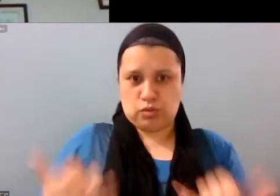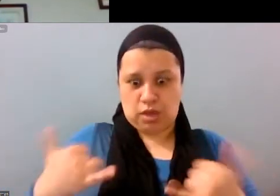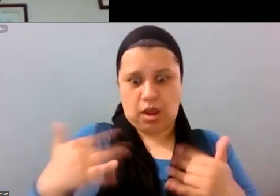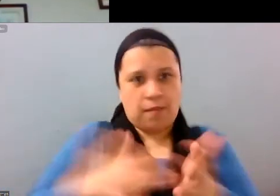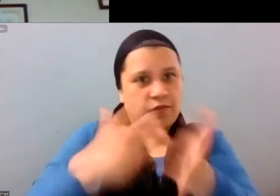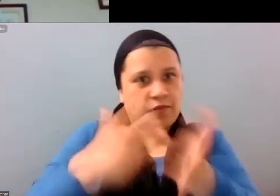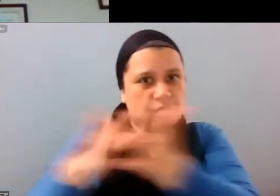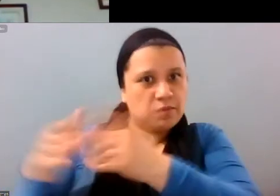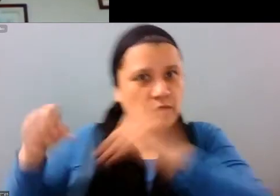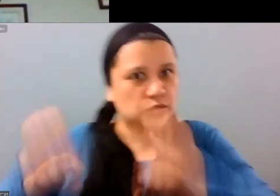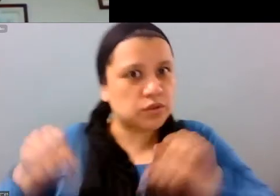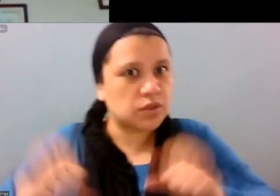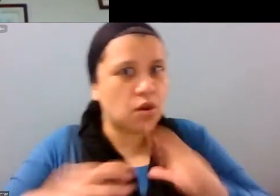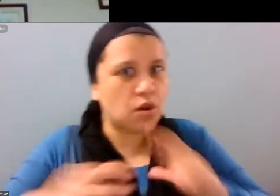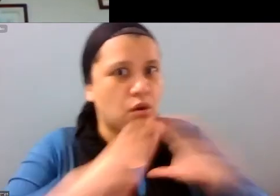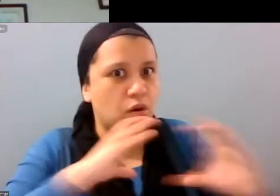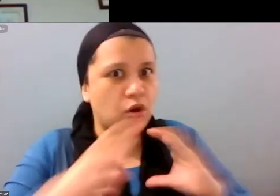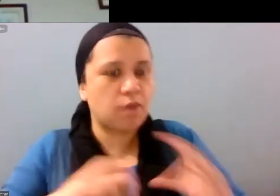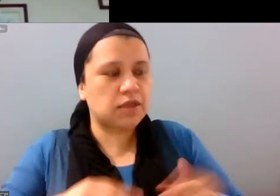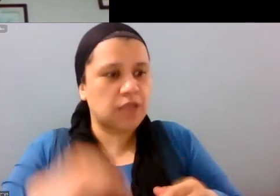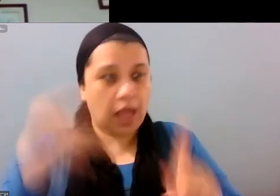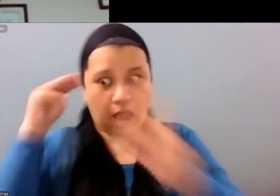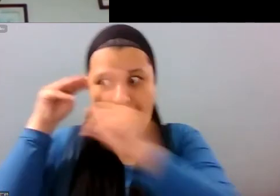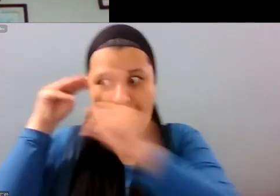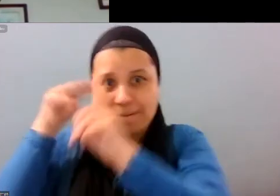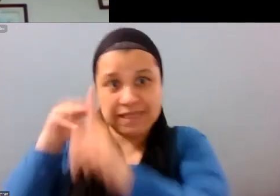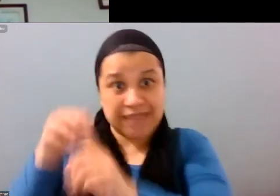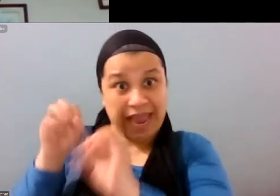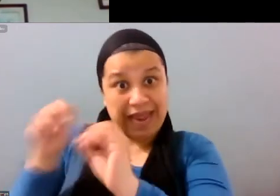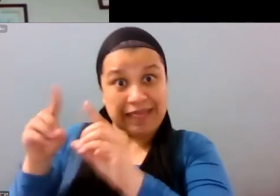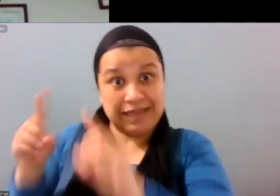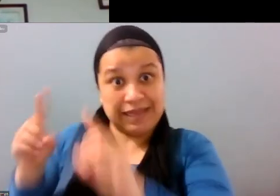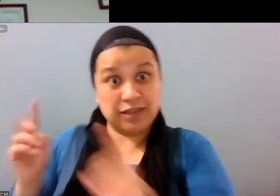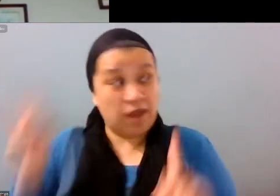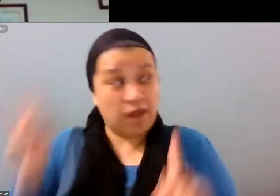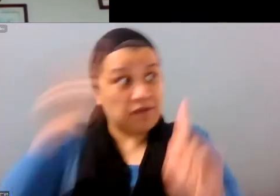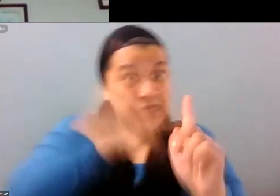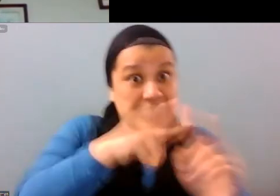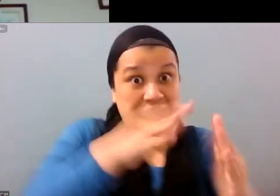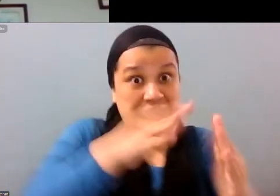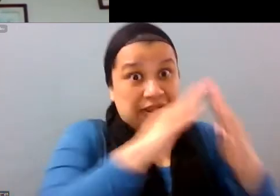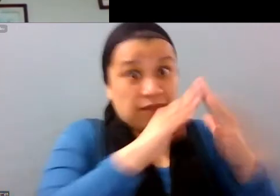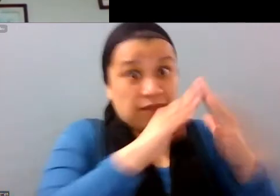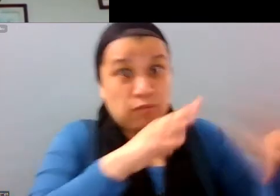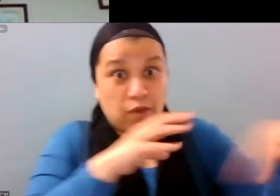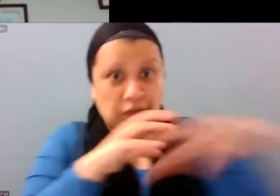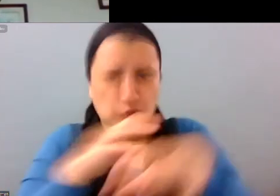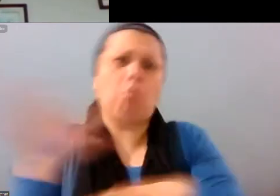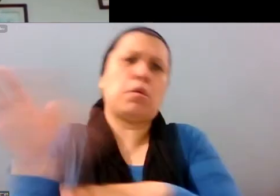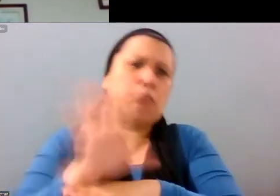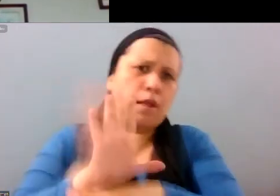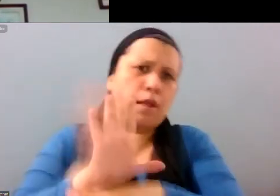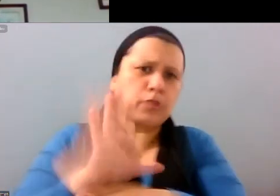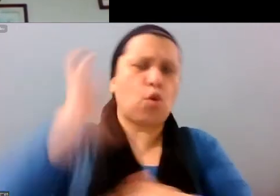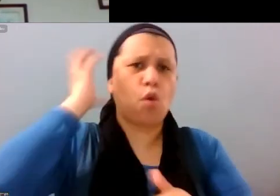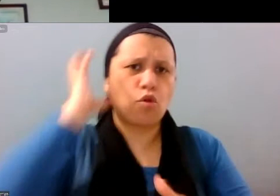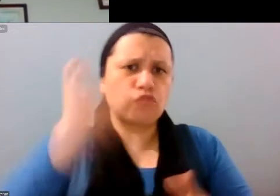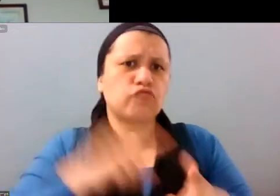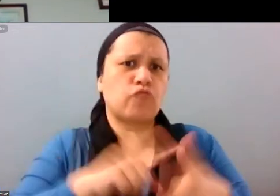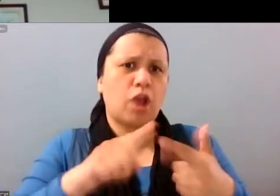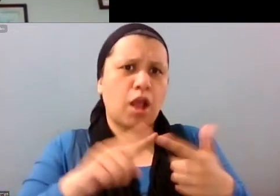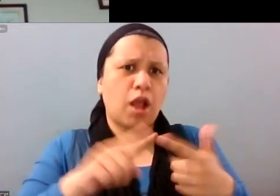comunicación de transmisión de los mensajes educativos a las poblaciones tanto en televisión también en radio también por medio de redes